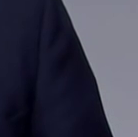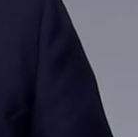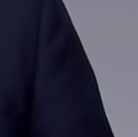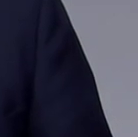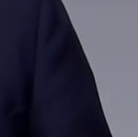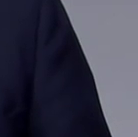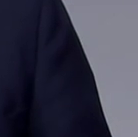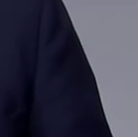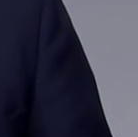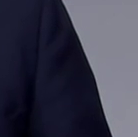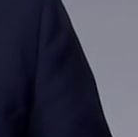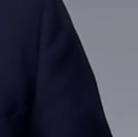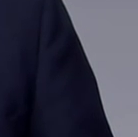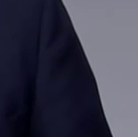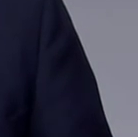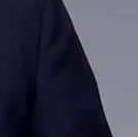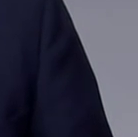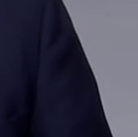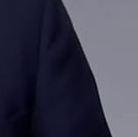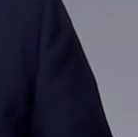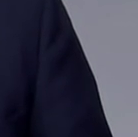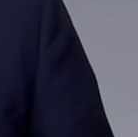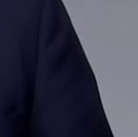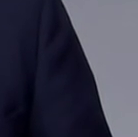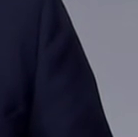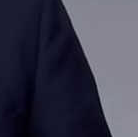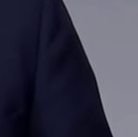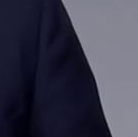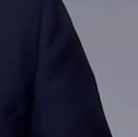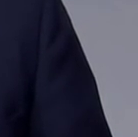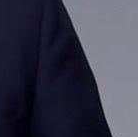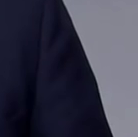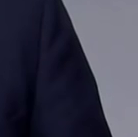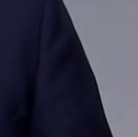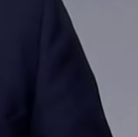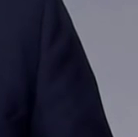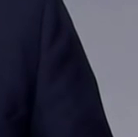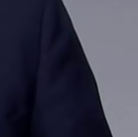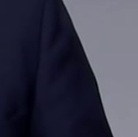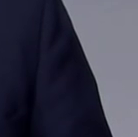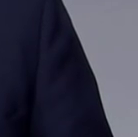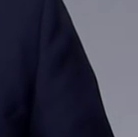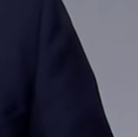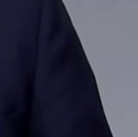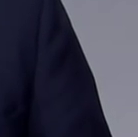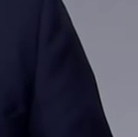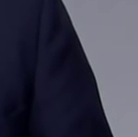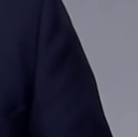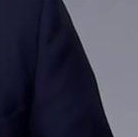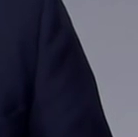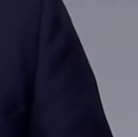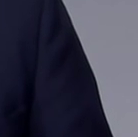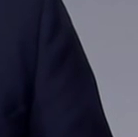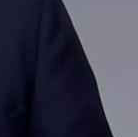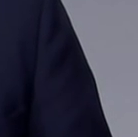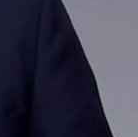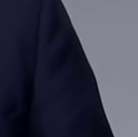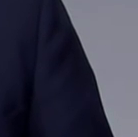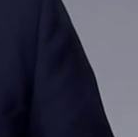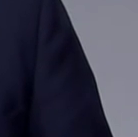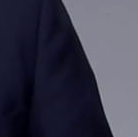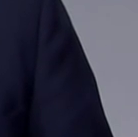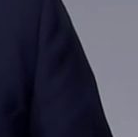distancia y un saldo que ya ni cuentan. Son estos los que más ofrecen, desde 1 millón de